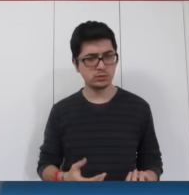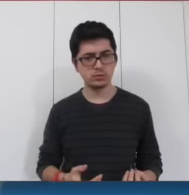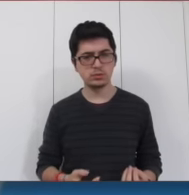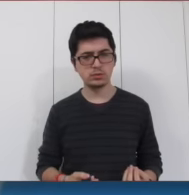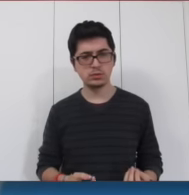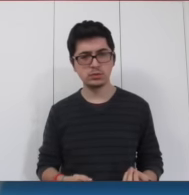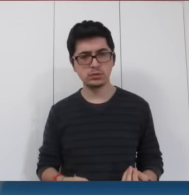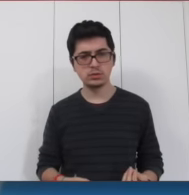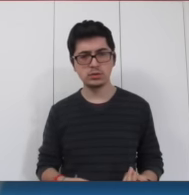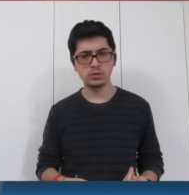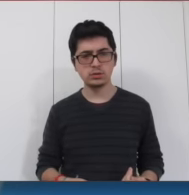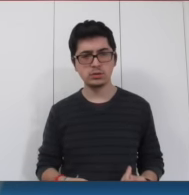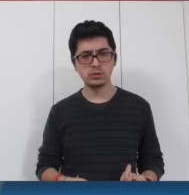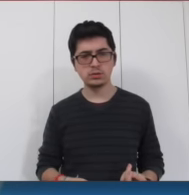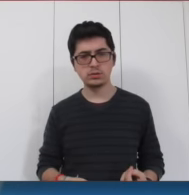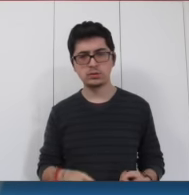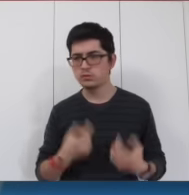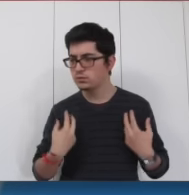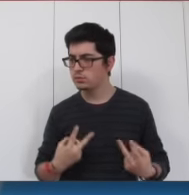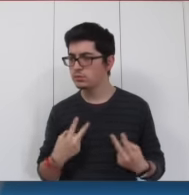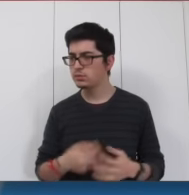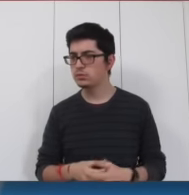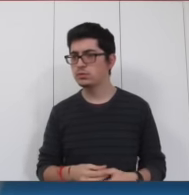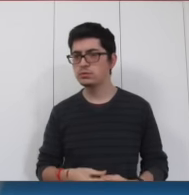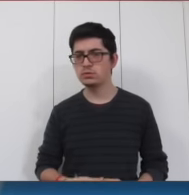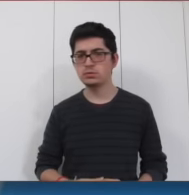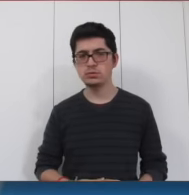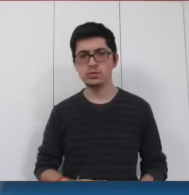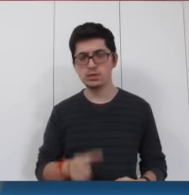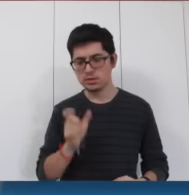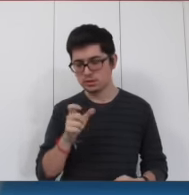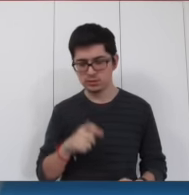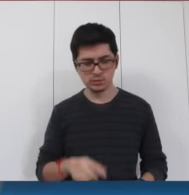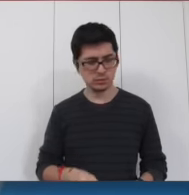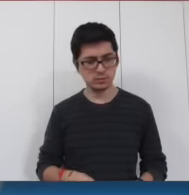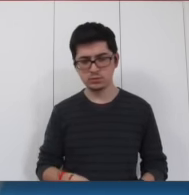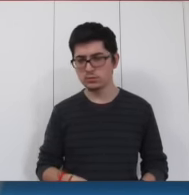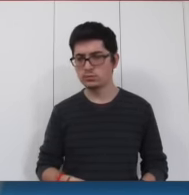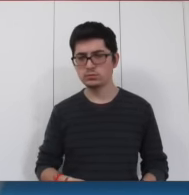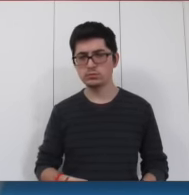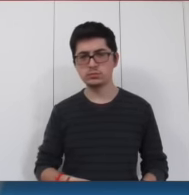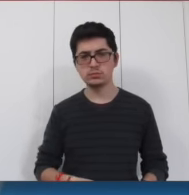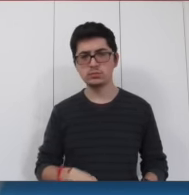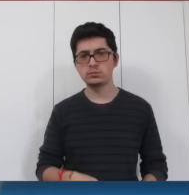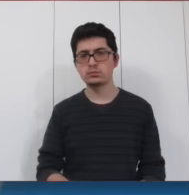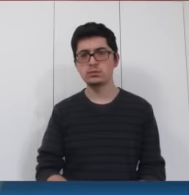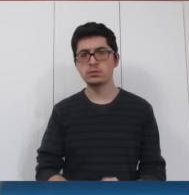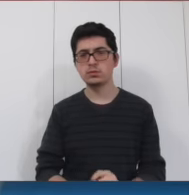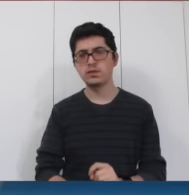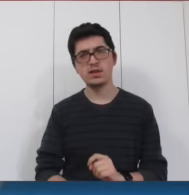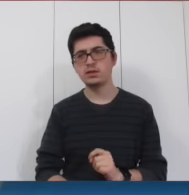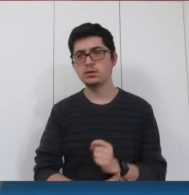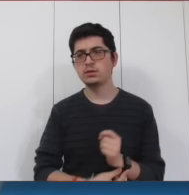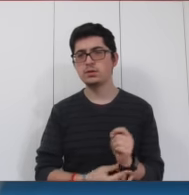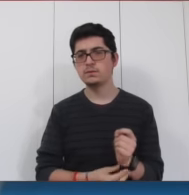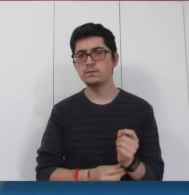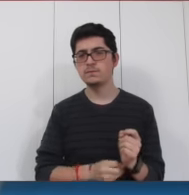cuestionamiento de que está dejando su vida pasar y de que la gente que se encuentra cerca de ella está haciendo algo de su